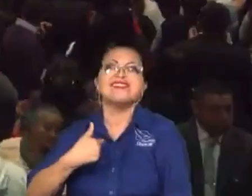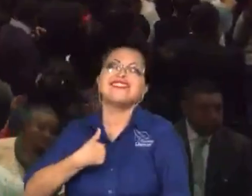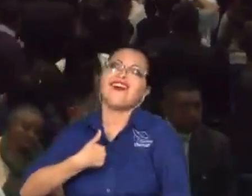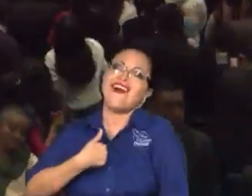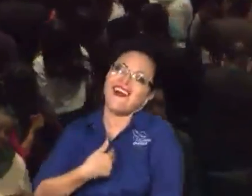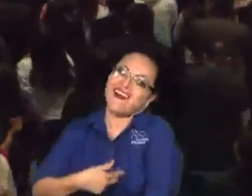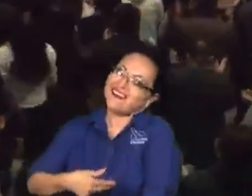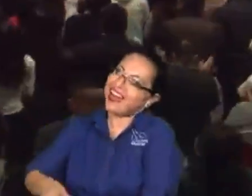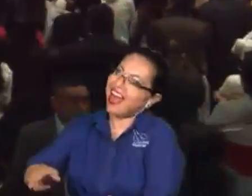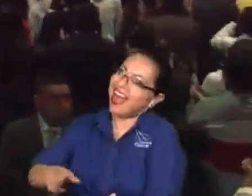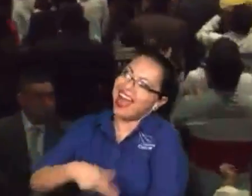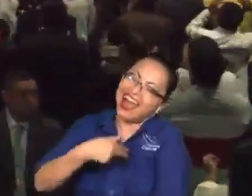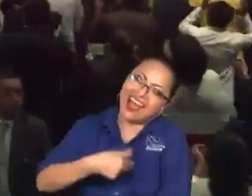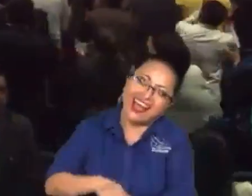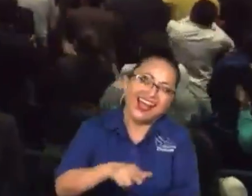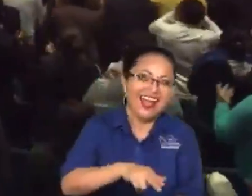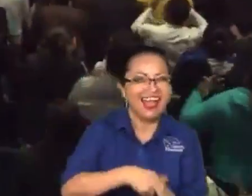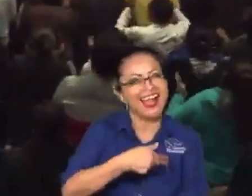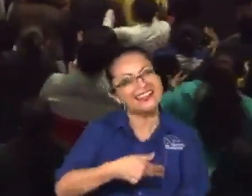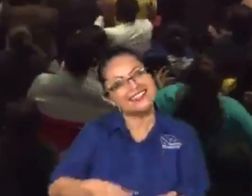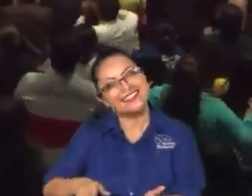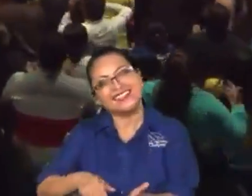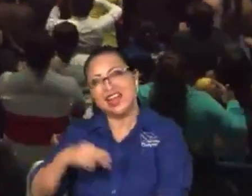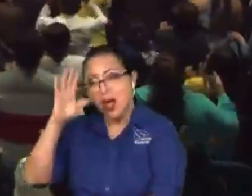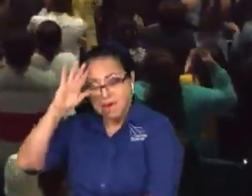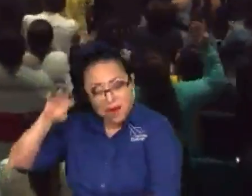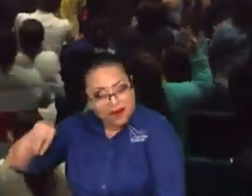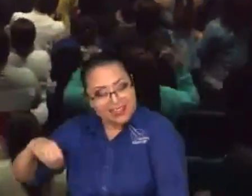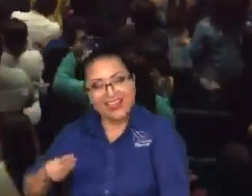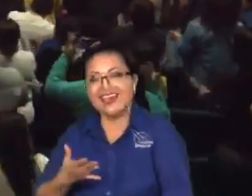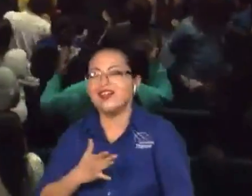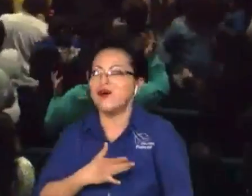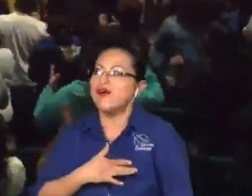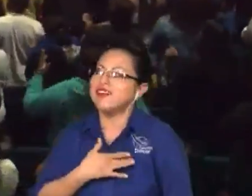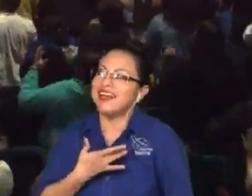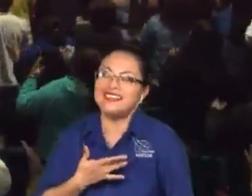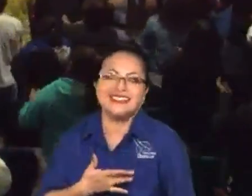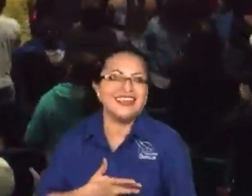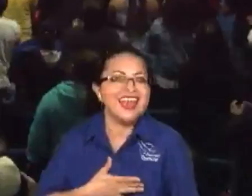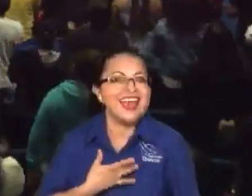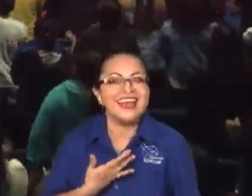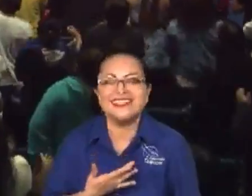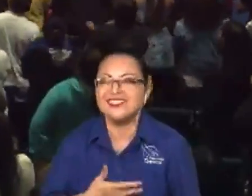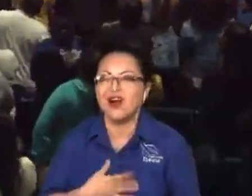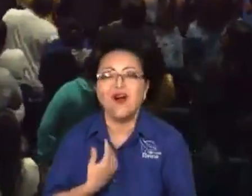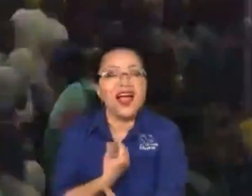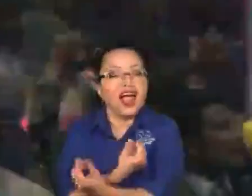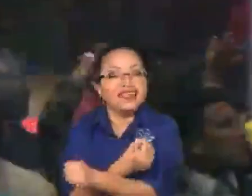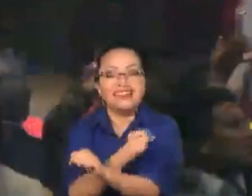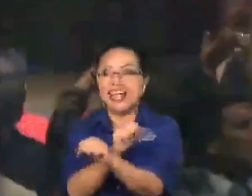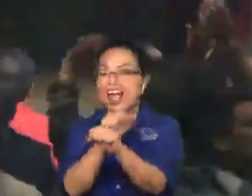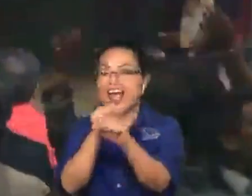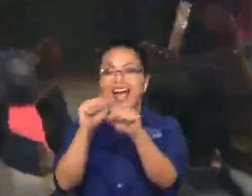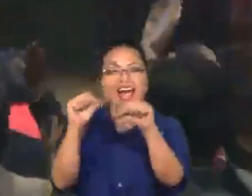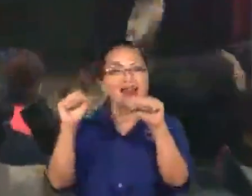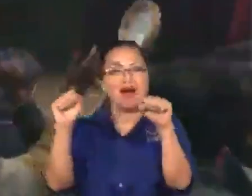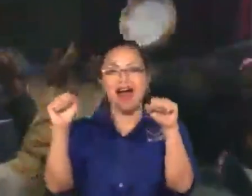hoy me encuentro en curros, porque lo que siento